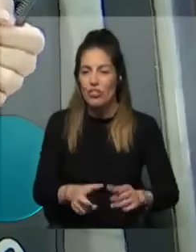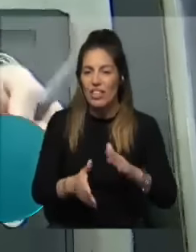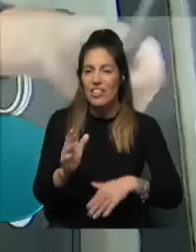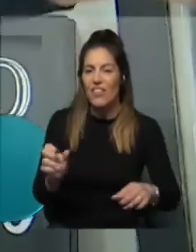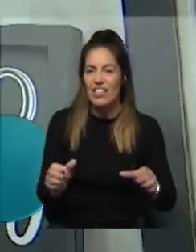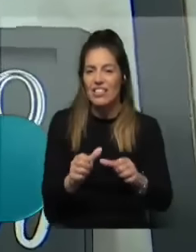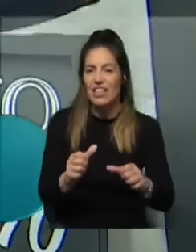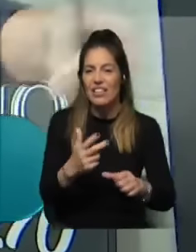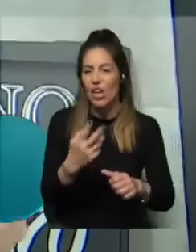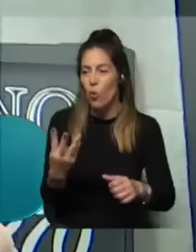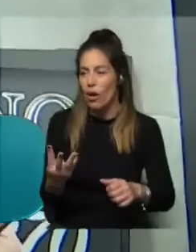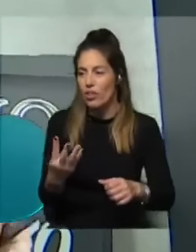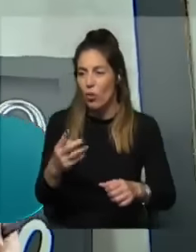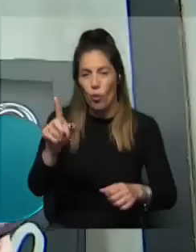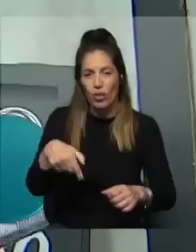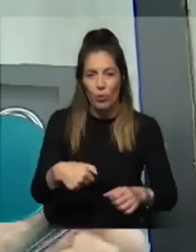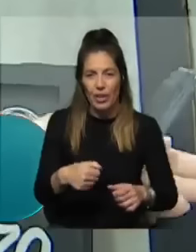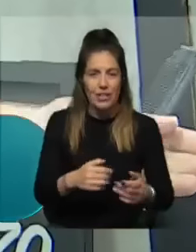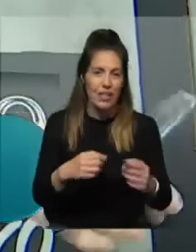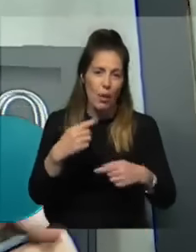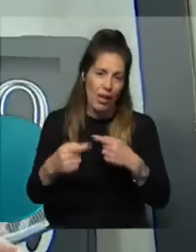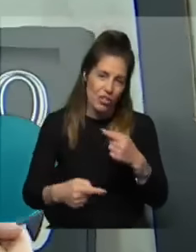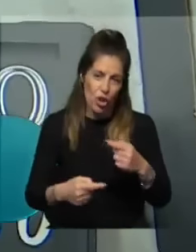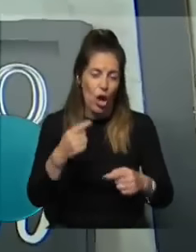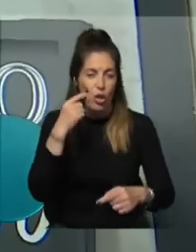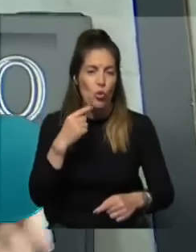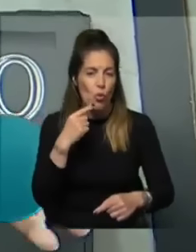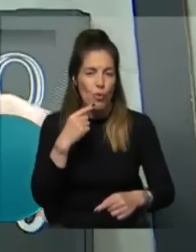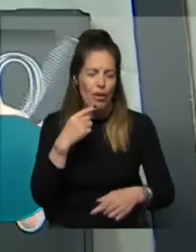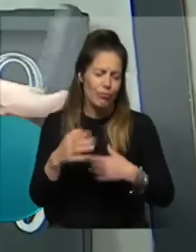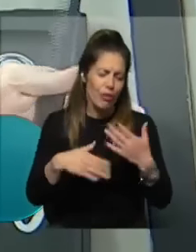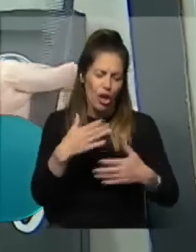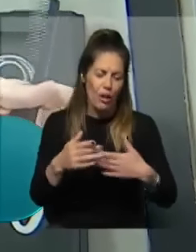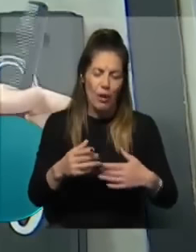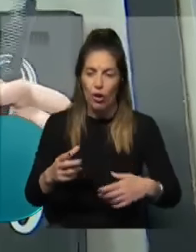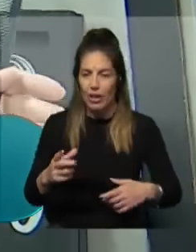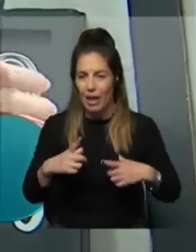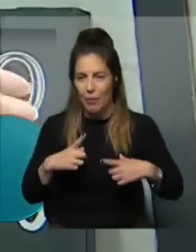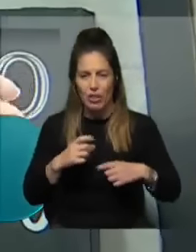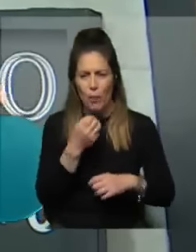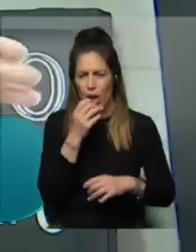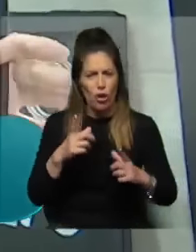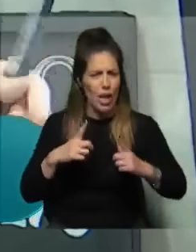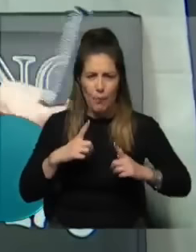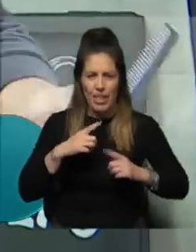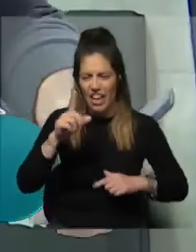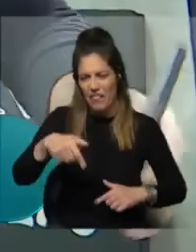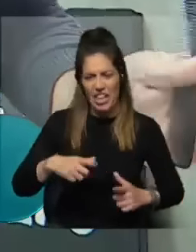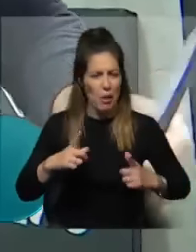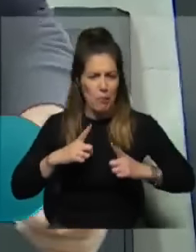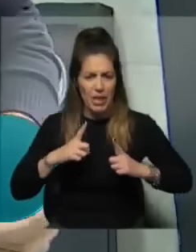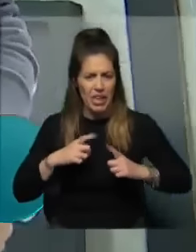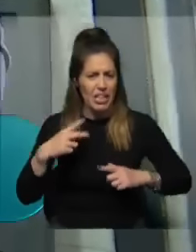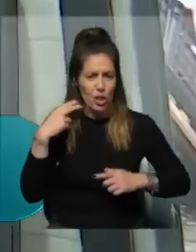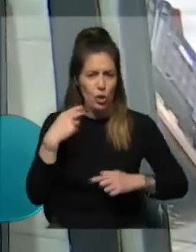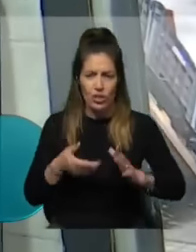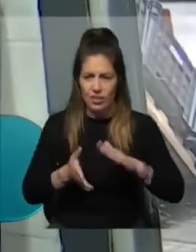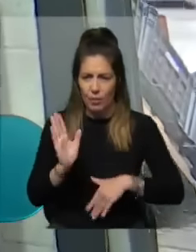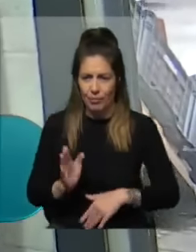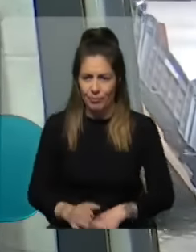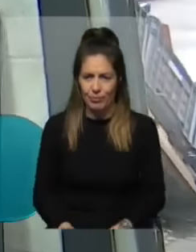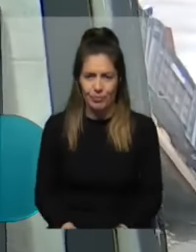adelante, me voy a hacer cuando viene, se le pasó el número y ya se armó el lío con el que está esperando. Entonces era mejor, era espera. Claro. Que venga, espere, y se corte y se va. Y